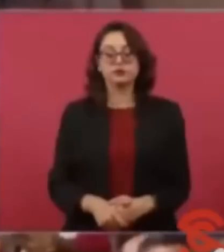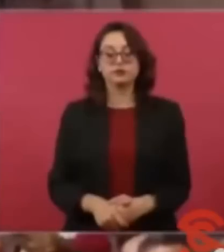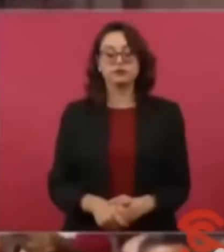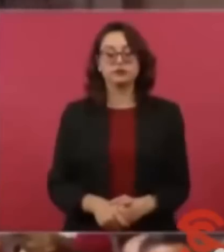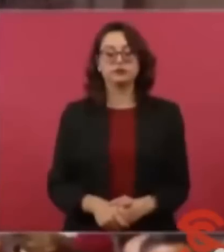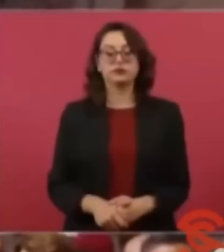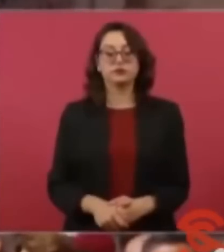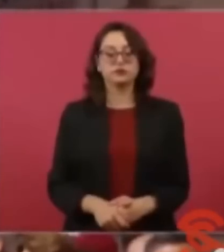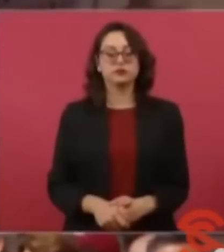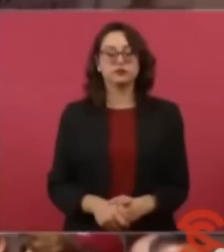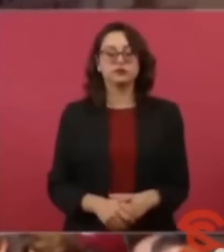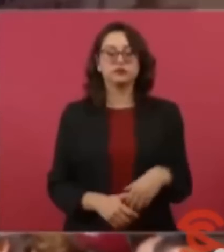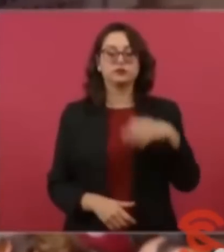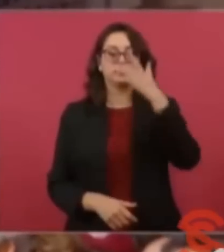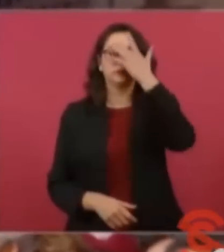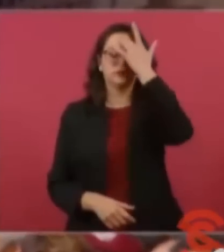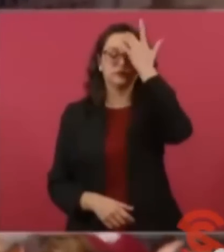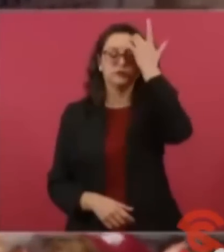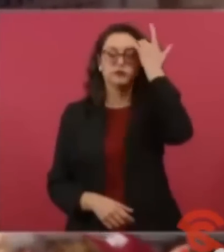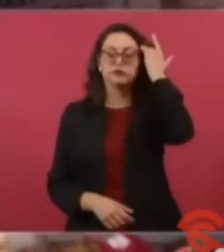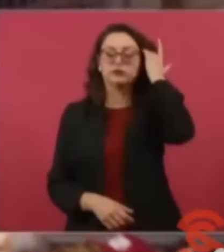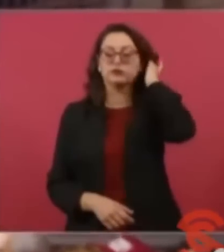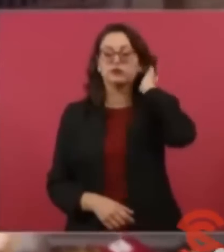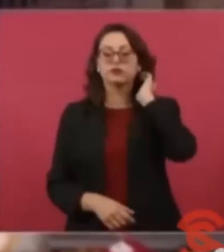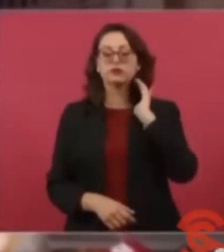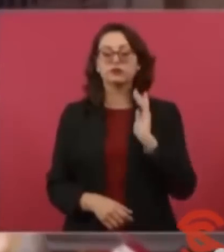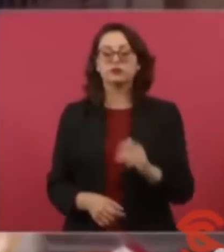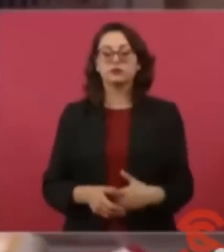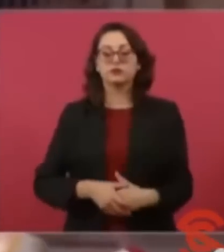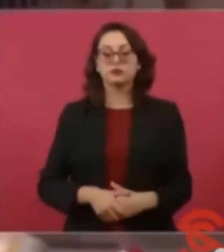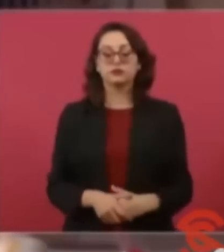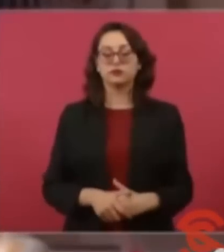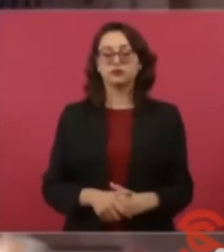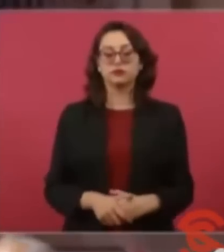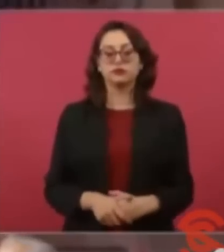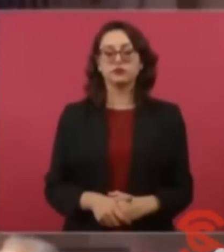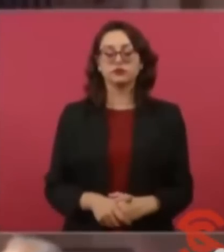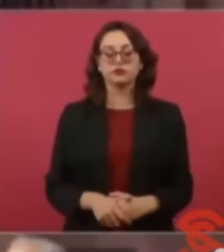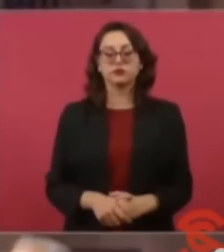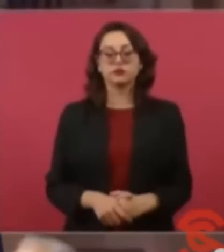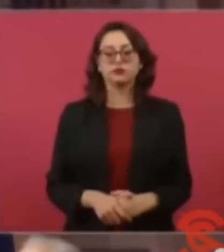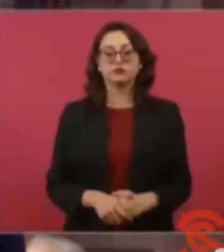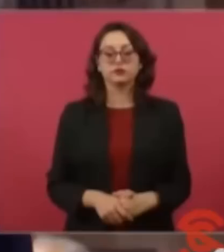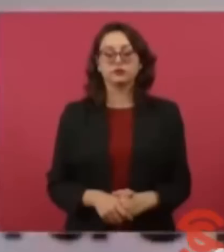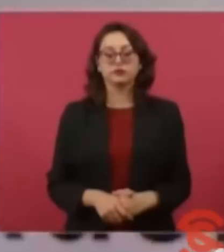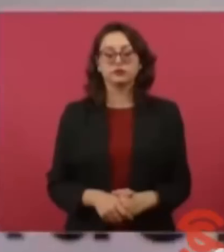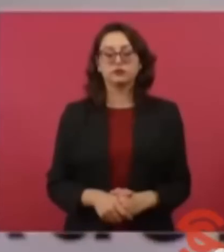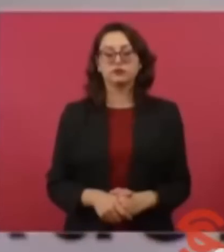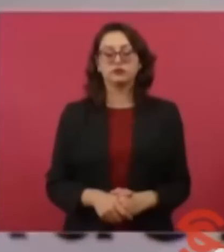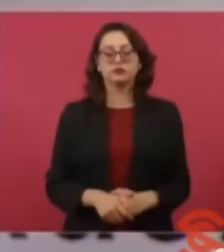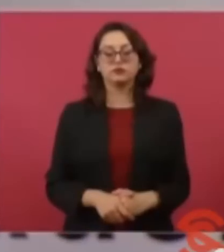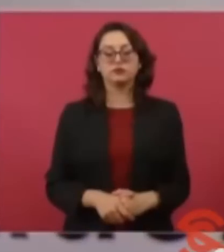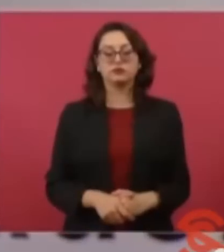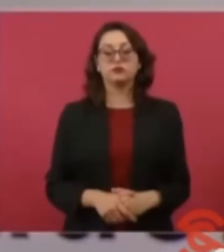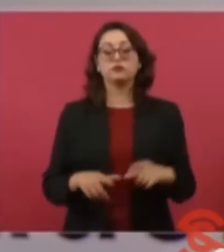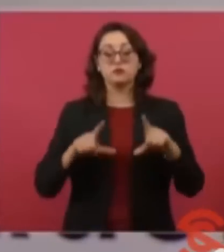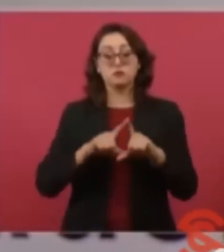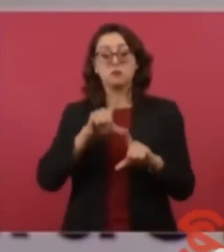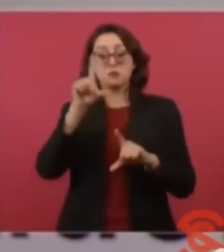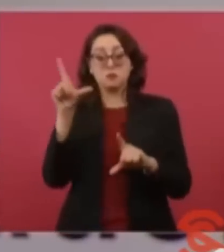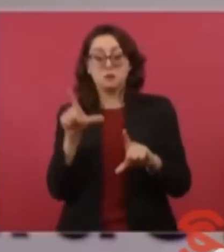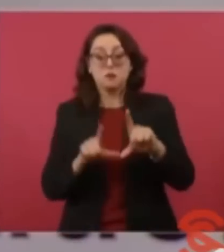olvidemos que la grandeza en todos los órdenes de nuestro